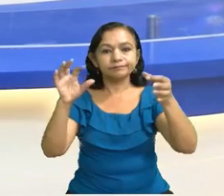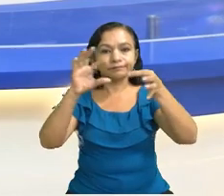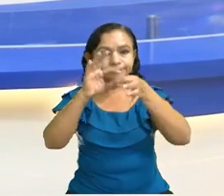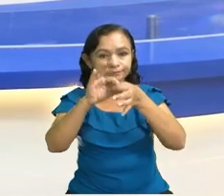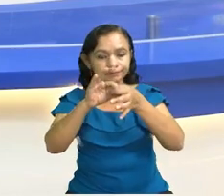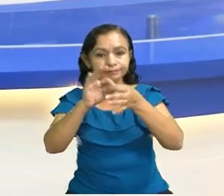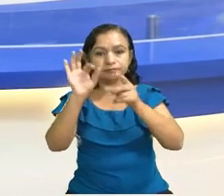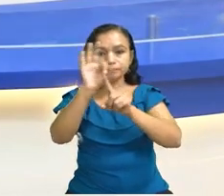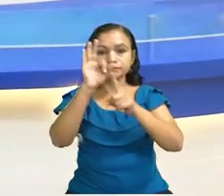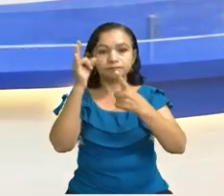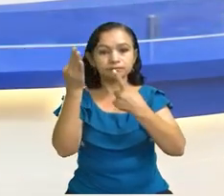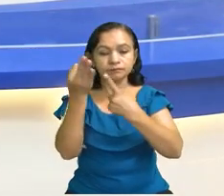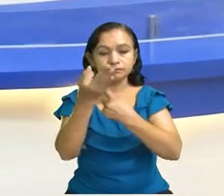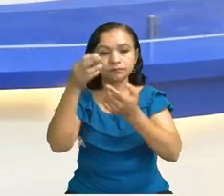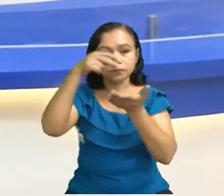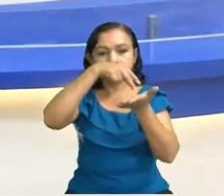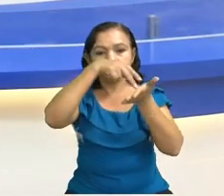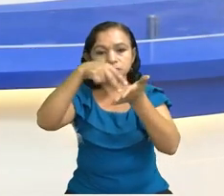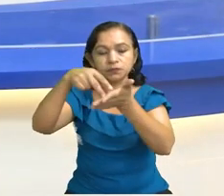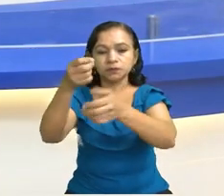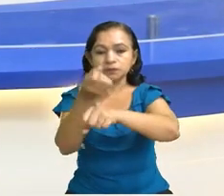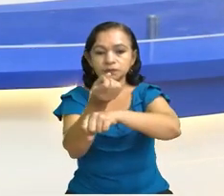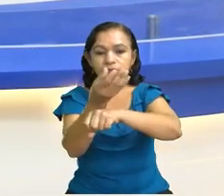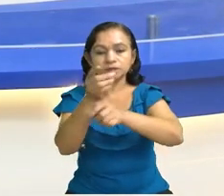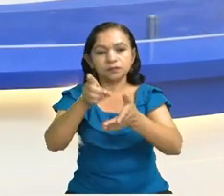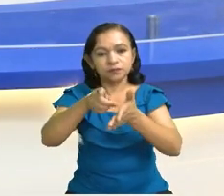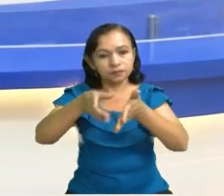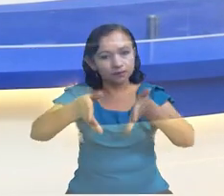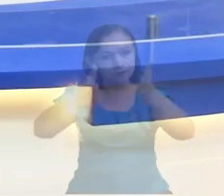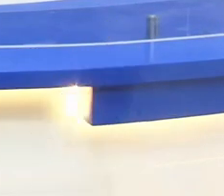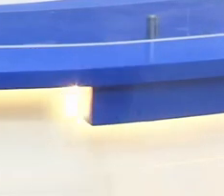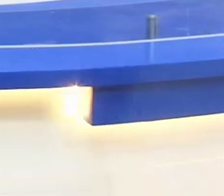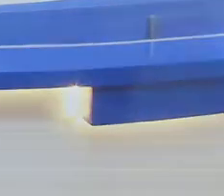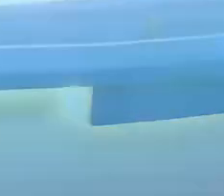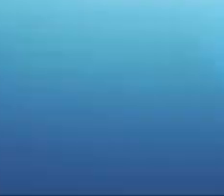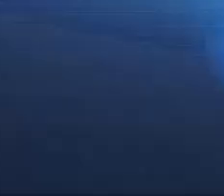la Federación Nacional de Surf y la Alcaldía de Diriamba. Veamos.